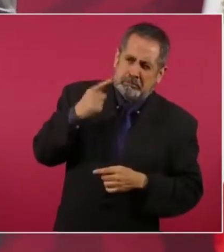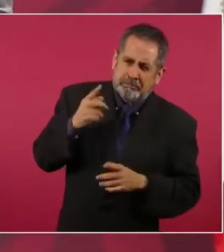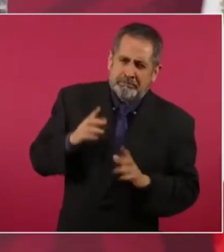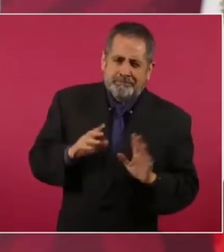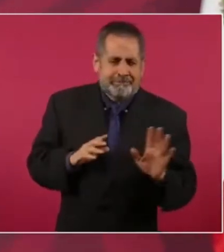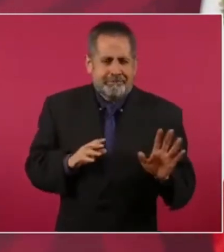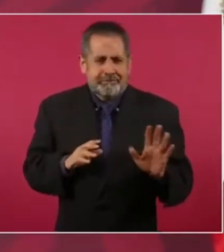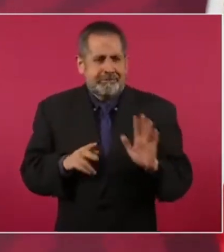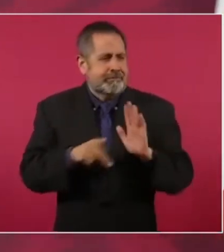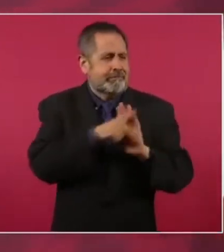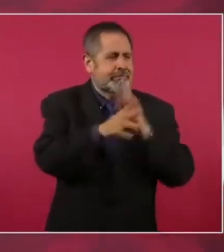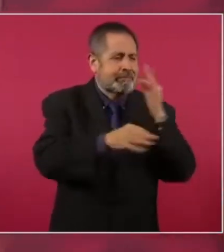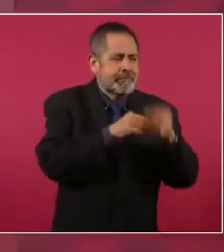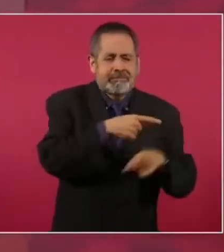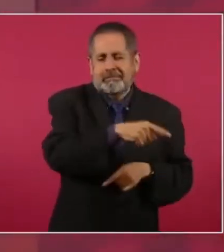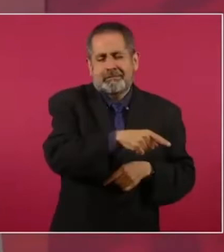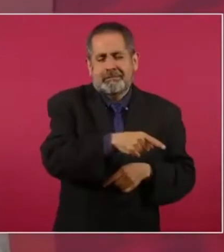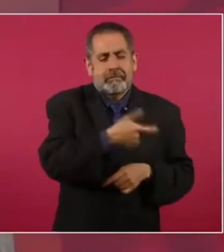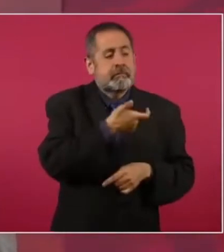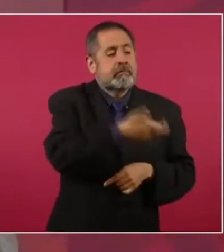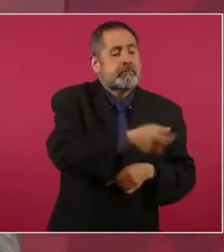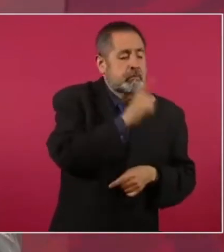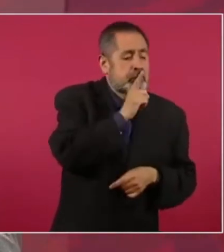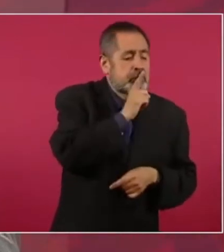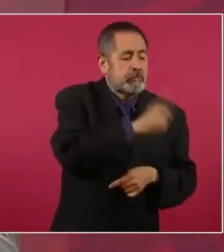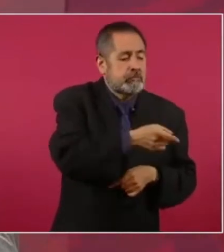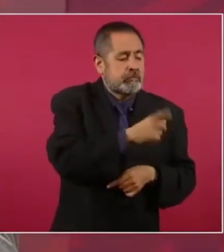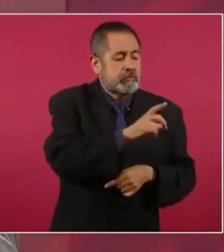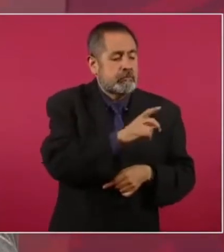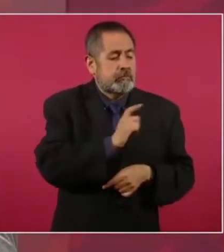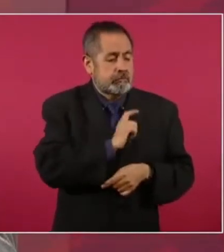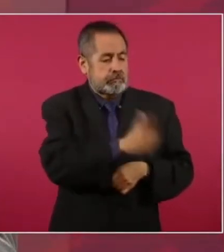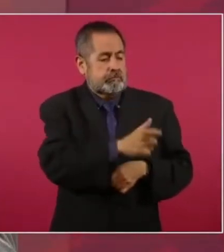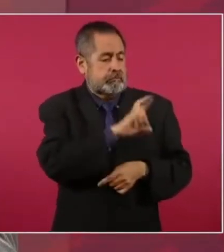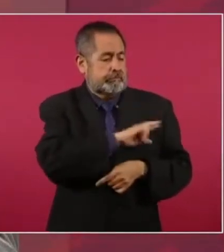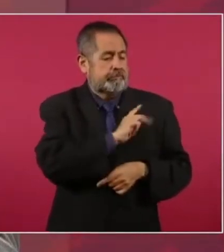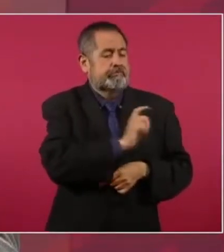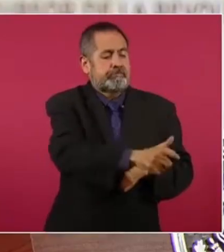la prensa vendida o alquilada